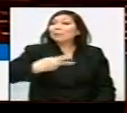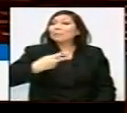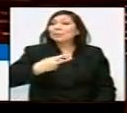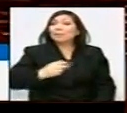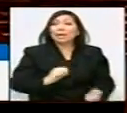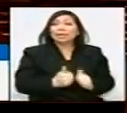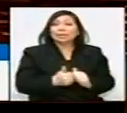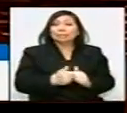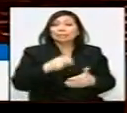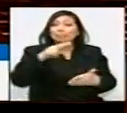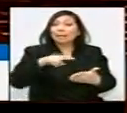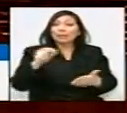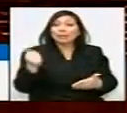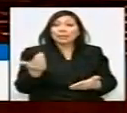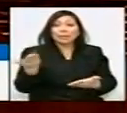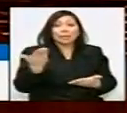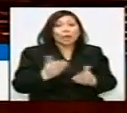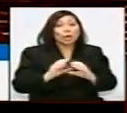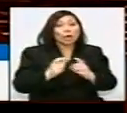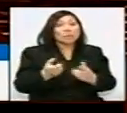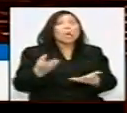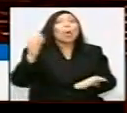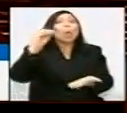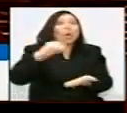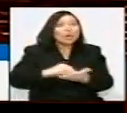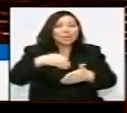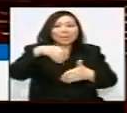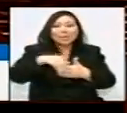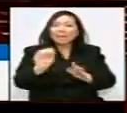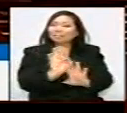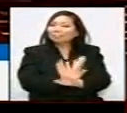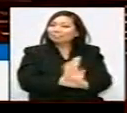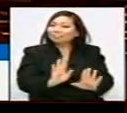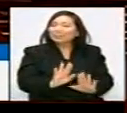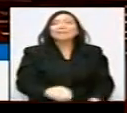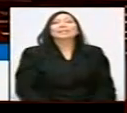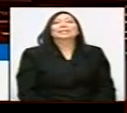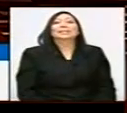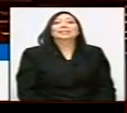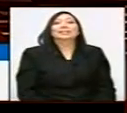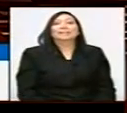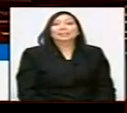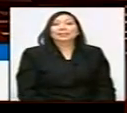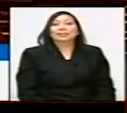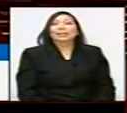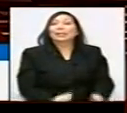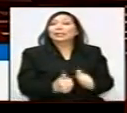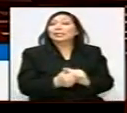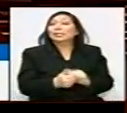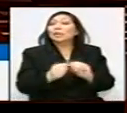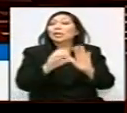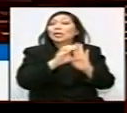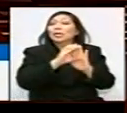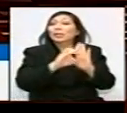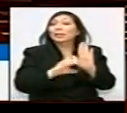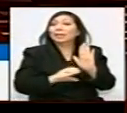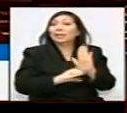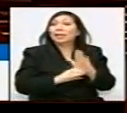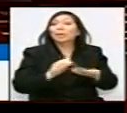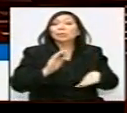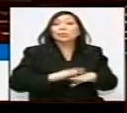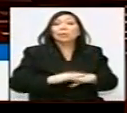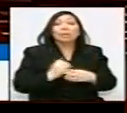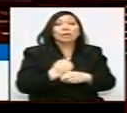la reelección inmediata de congresistas de la República y se aprobó la reforma constitucional sobre